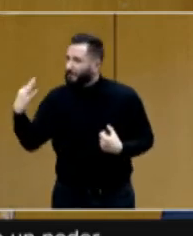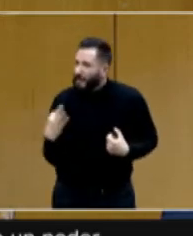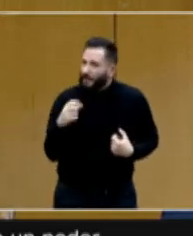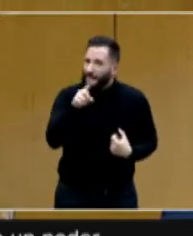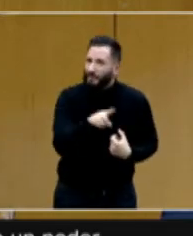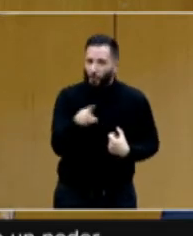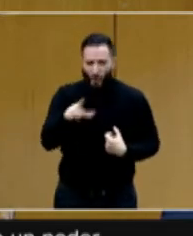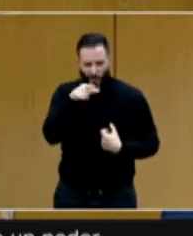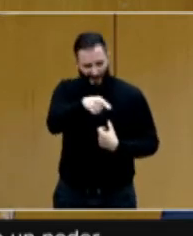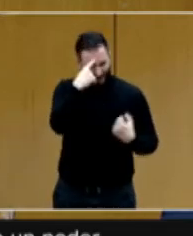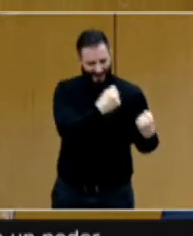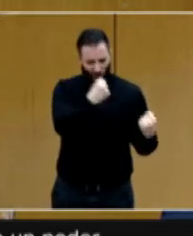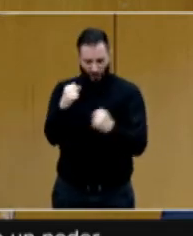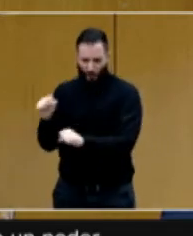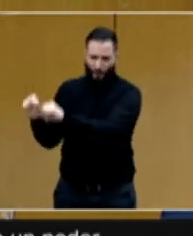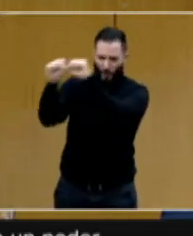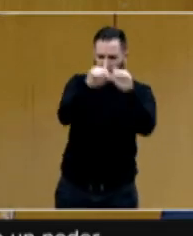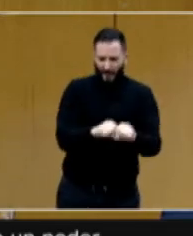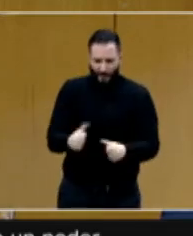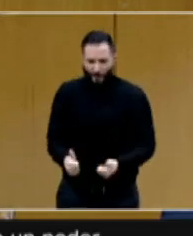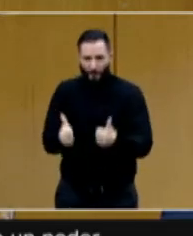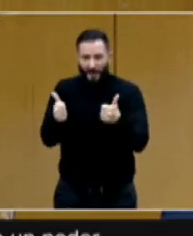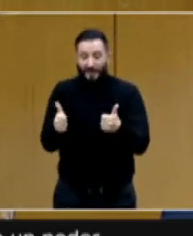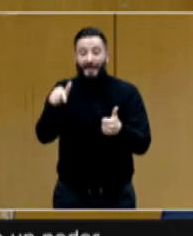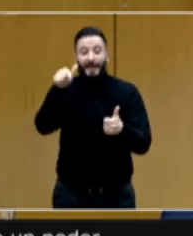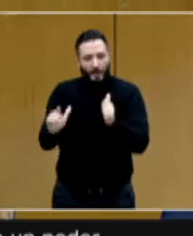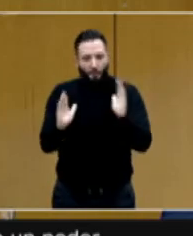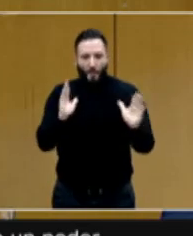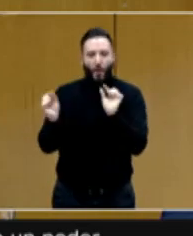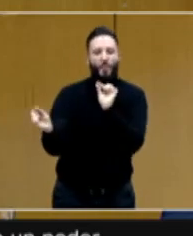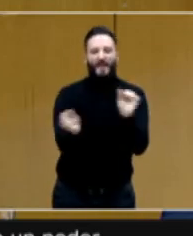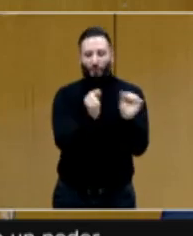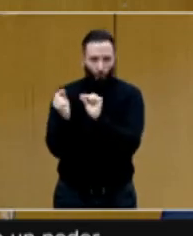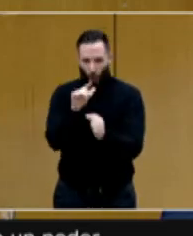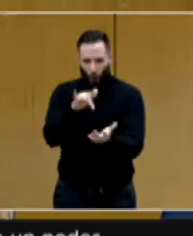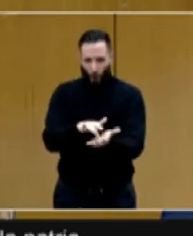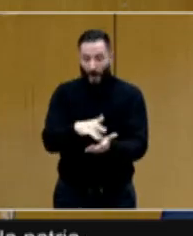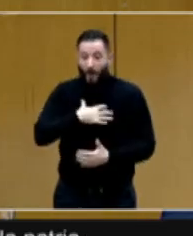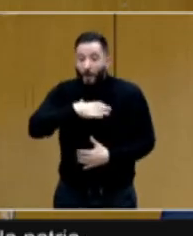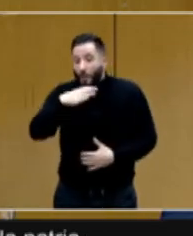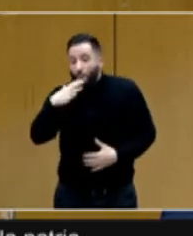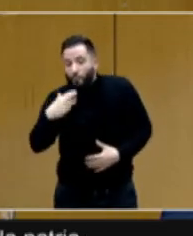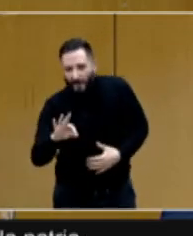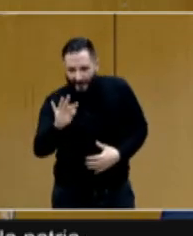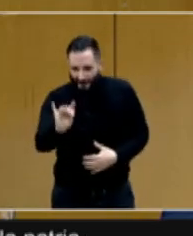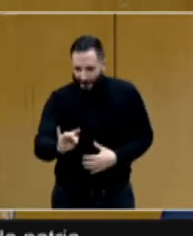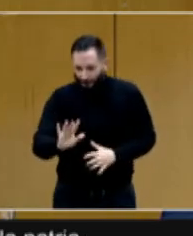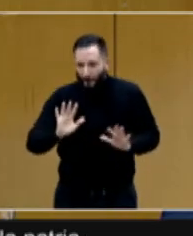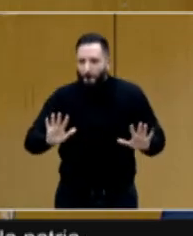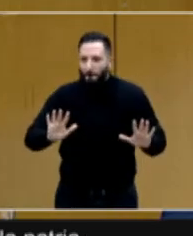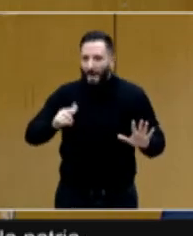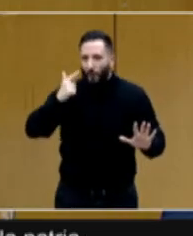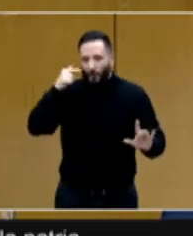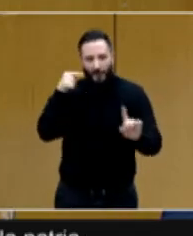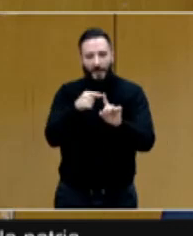que la que puede ser en el código civil pues lo estamos discutiendo probablemente cabría Pero para que no haya confusiones y se piense